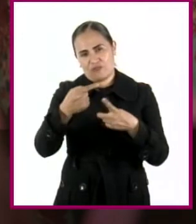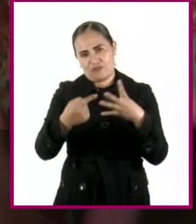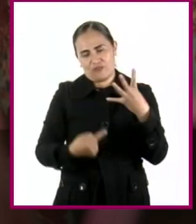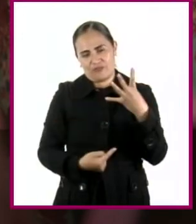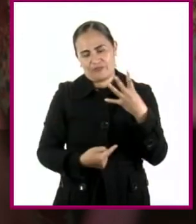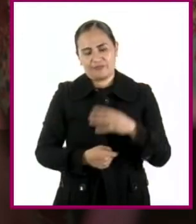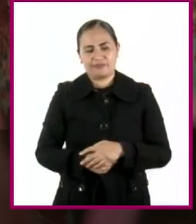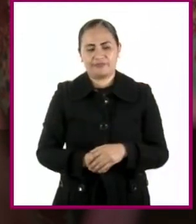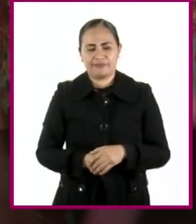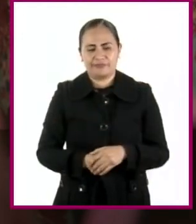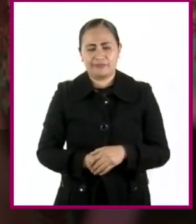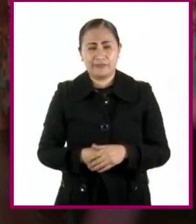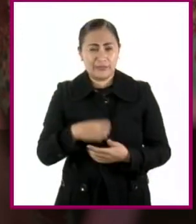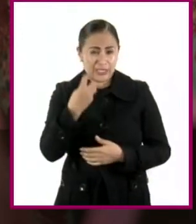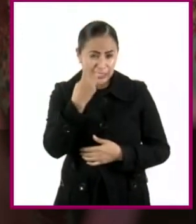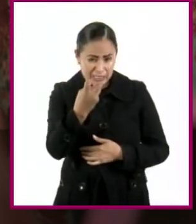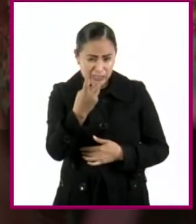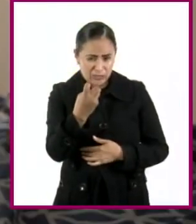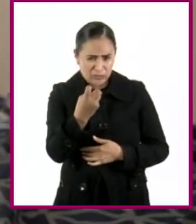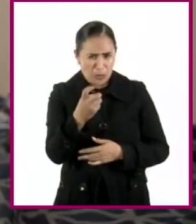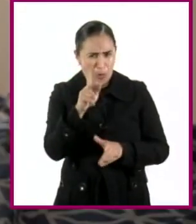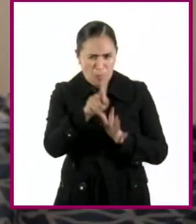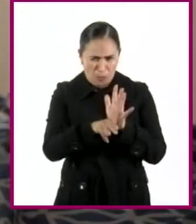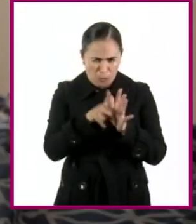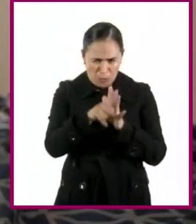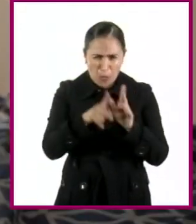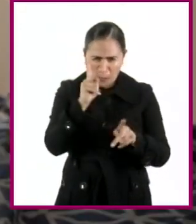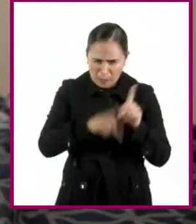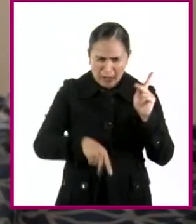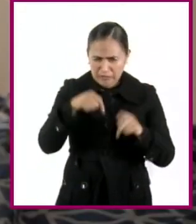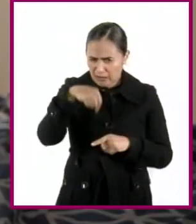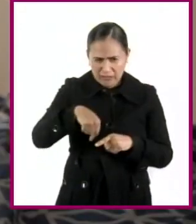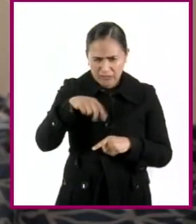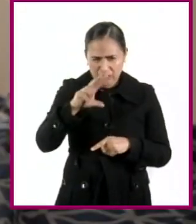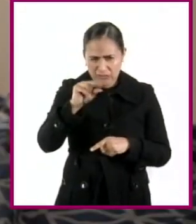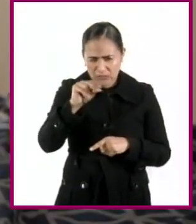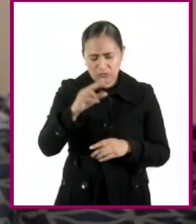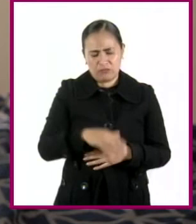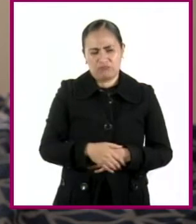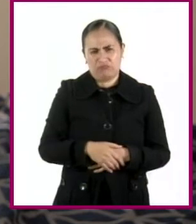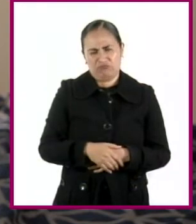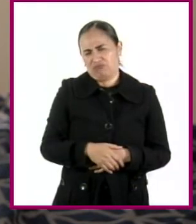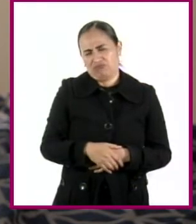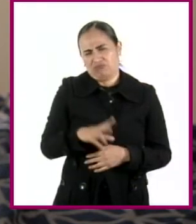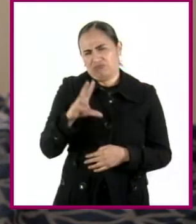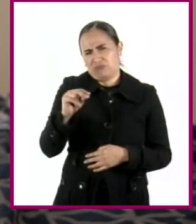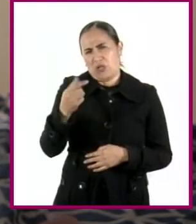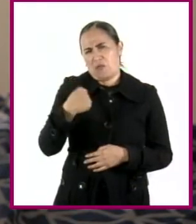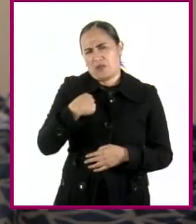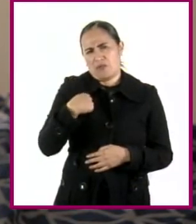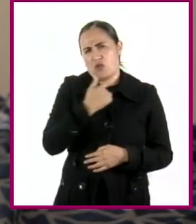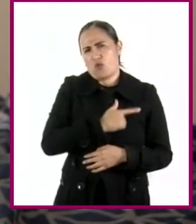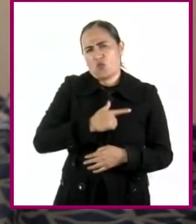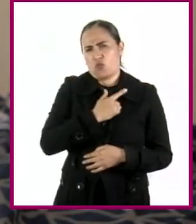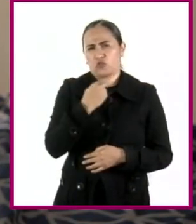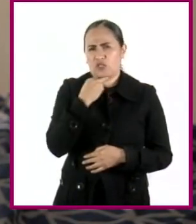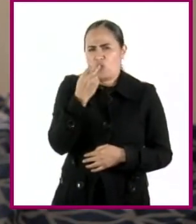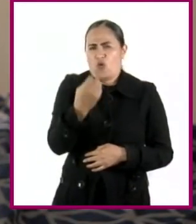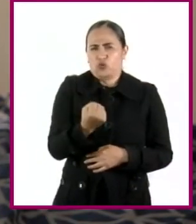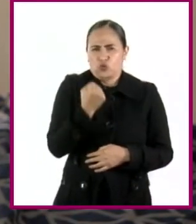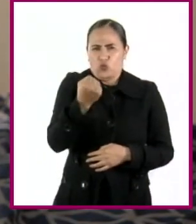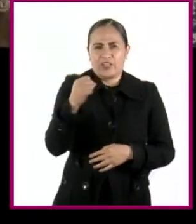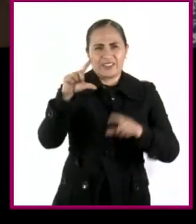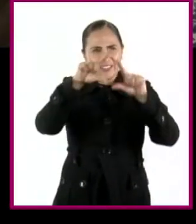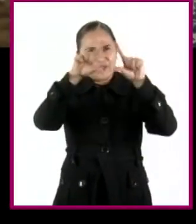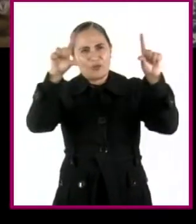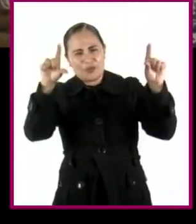¿Esa no es una sección de nuestro blog? No, pero me gusta alzar la voz y poner títulos en la